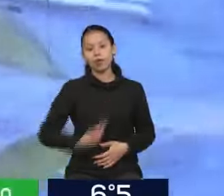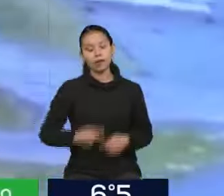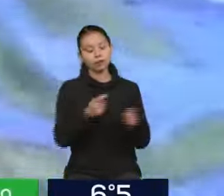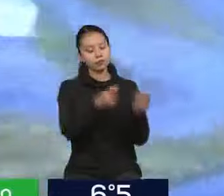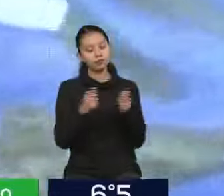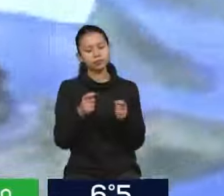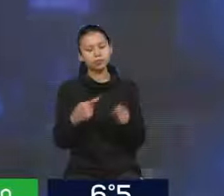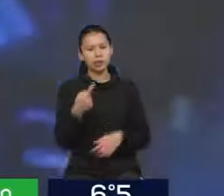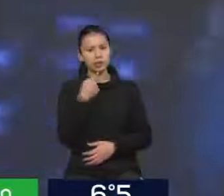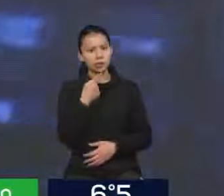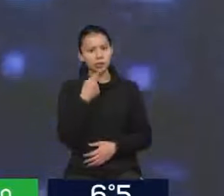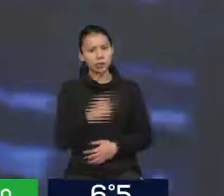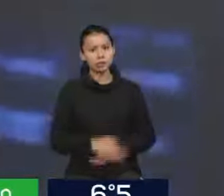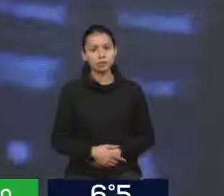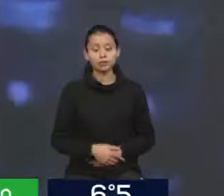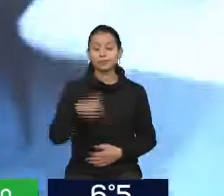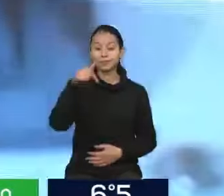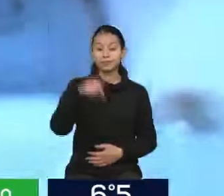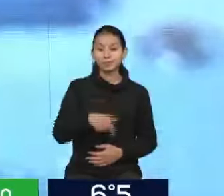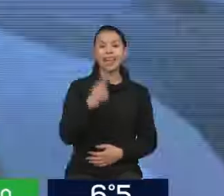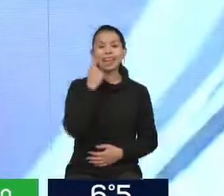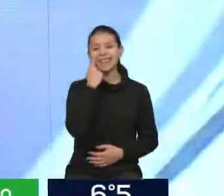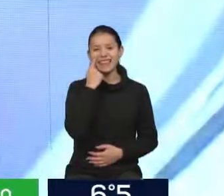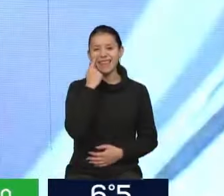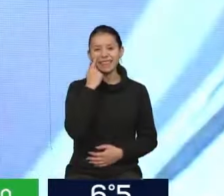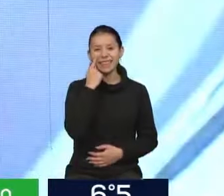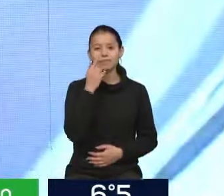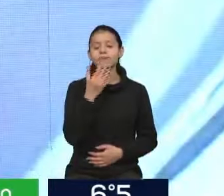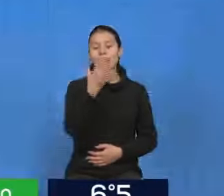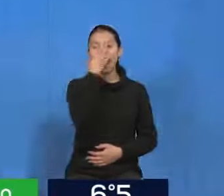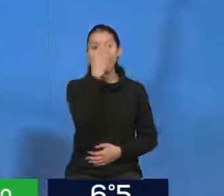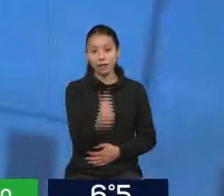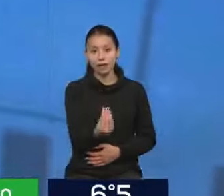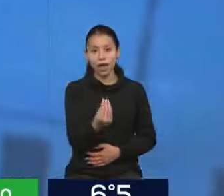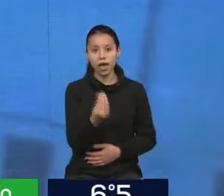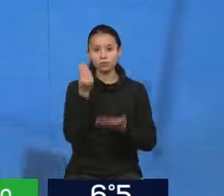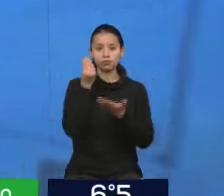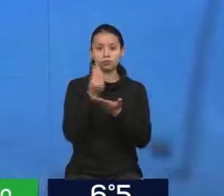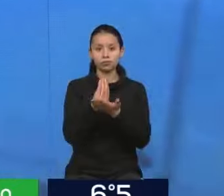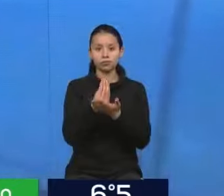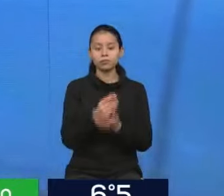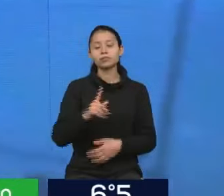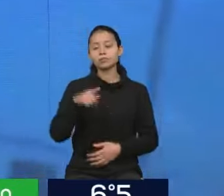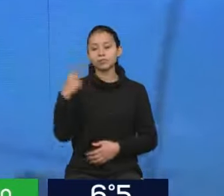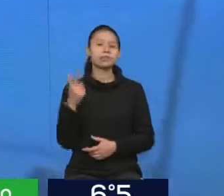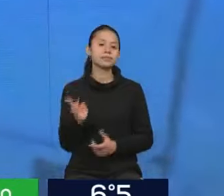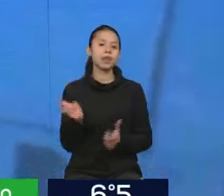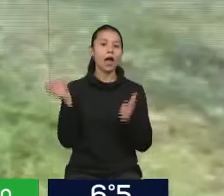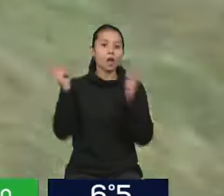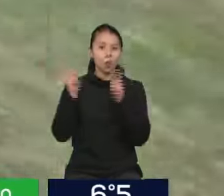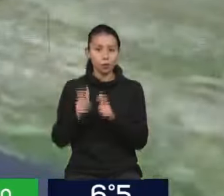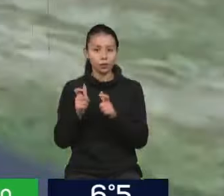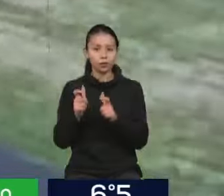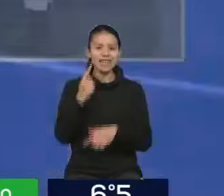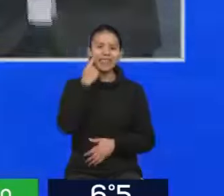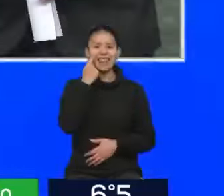Alejandro Molero, es el intendente de General Alvear, que mantuvo un encuentro, primero con Omar Félix, el intendente de San Rafael,